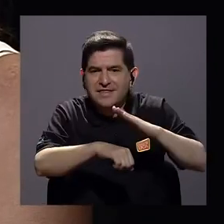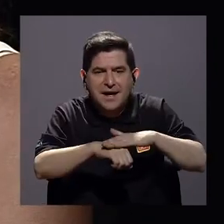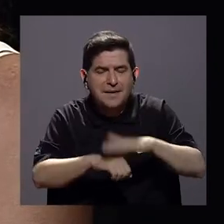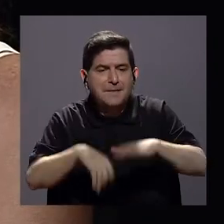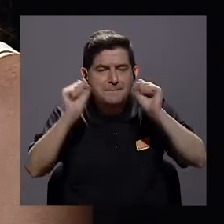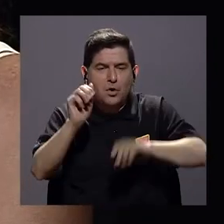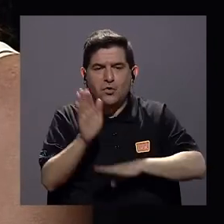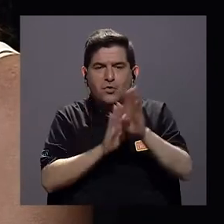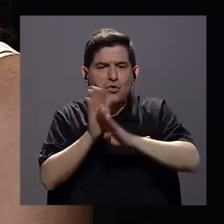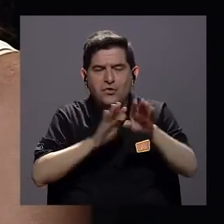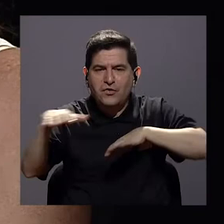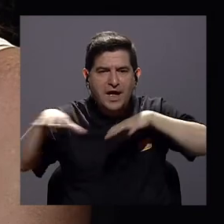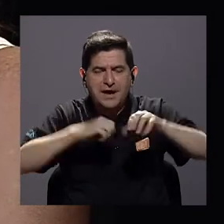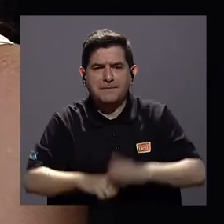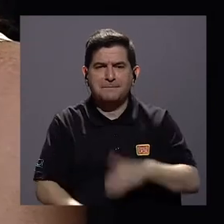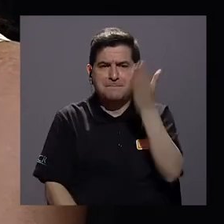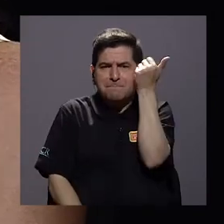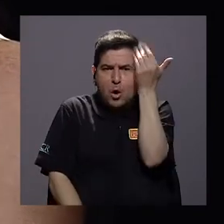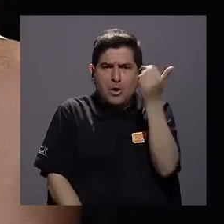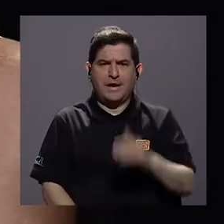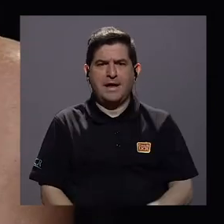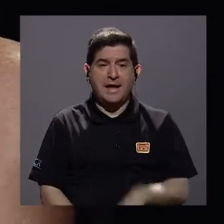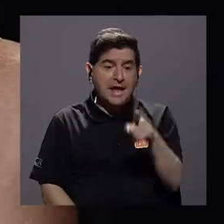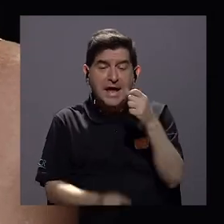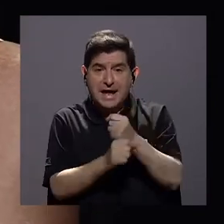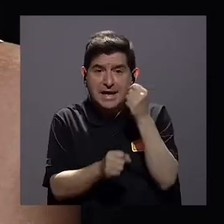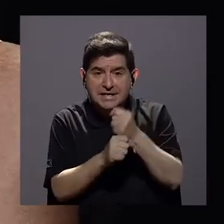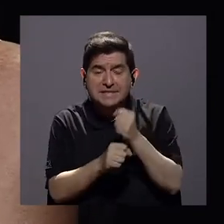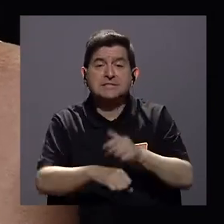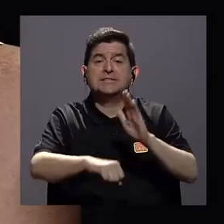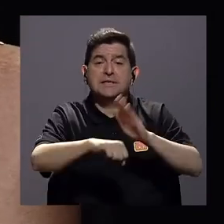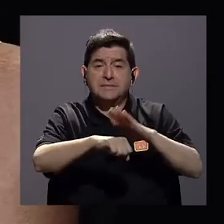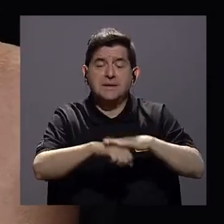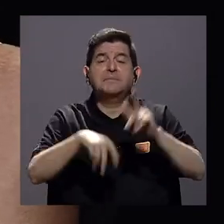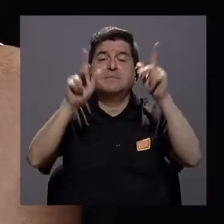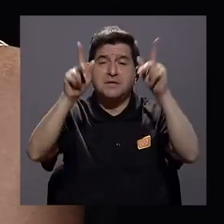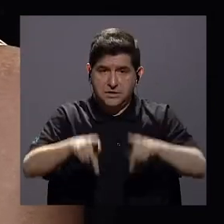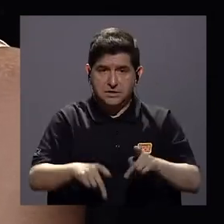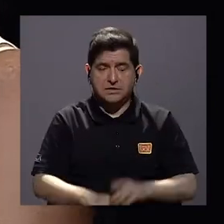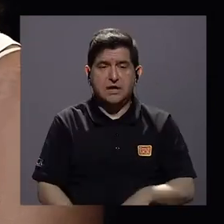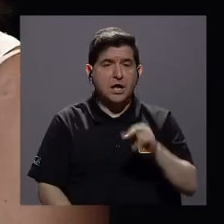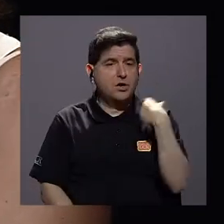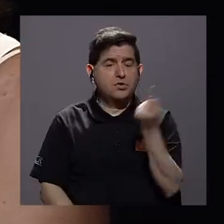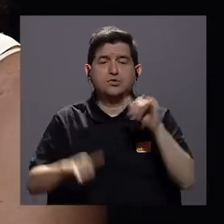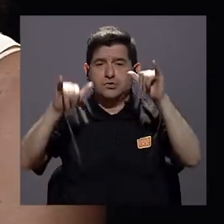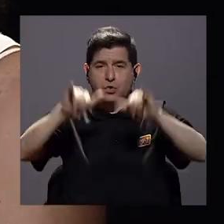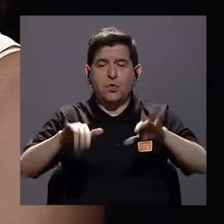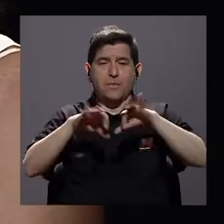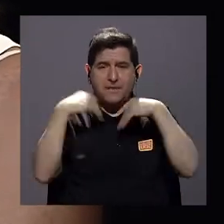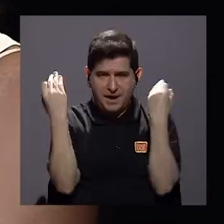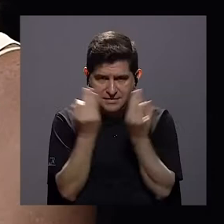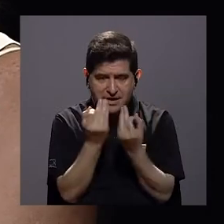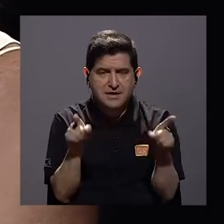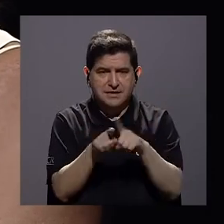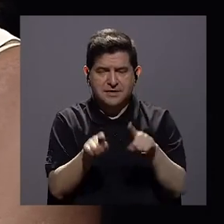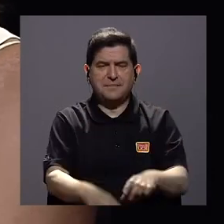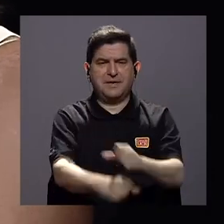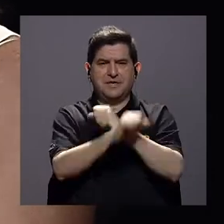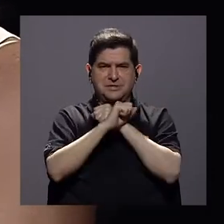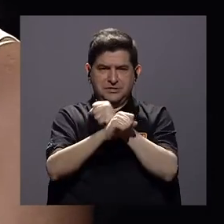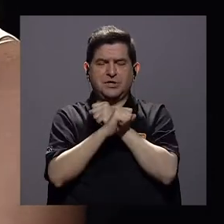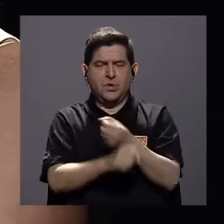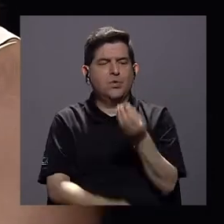poder desarrollar su actividad. Uh-huh. ¿Por qué? Porque ese trabajo le permite a esa persona no solo mantener su familia, sino asegurar